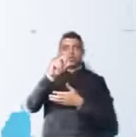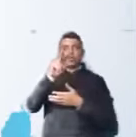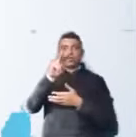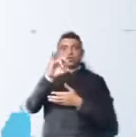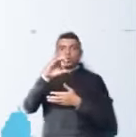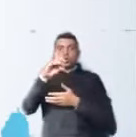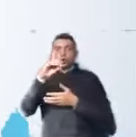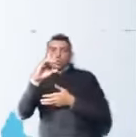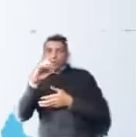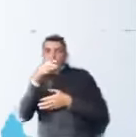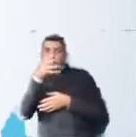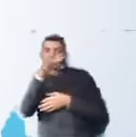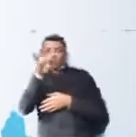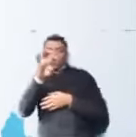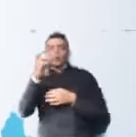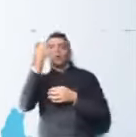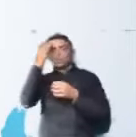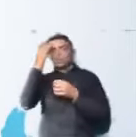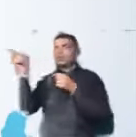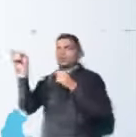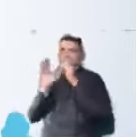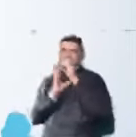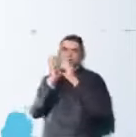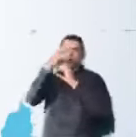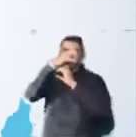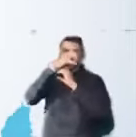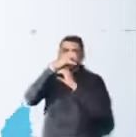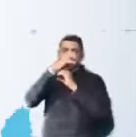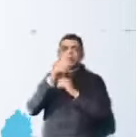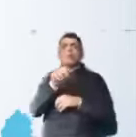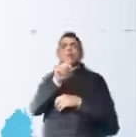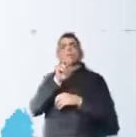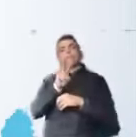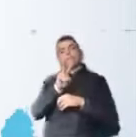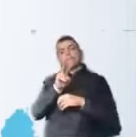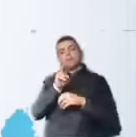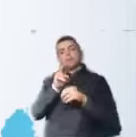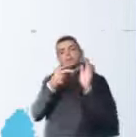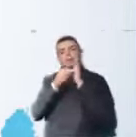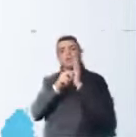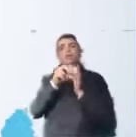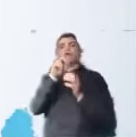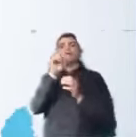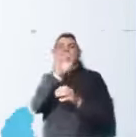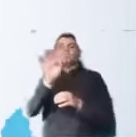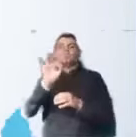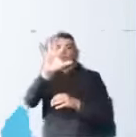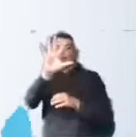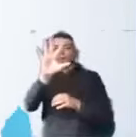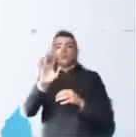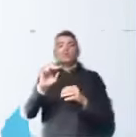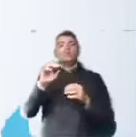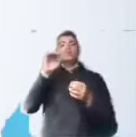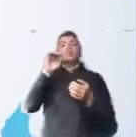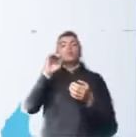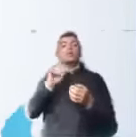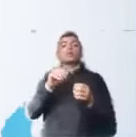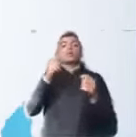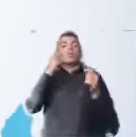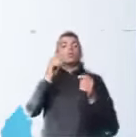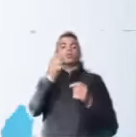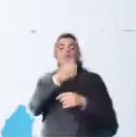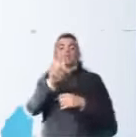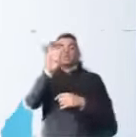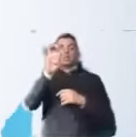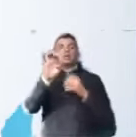qué? CO por coronavirus, V por virus, D de disease o enfermedad en inglés, y 19 porque fue